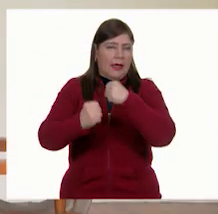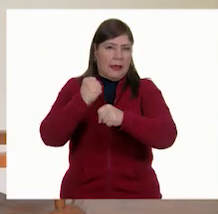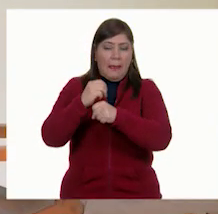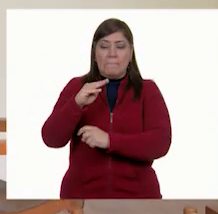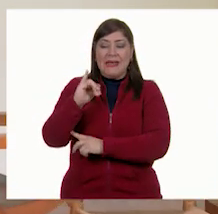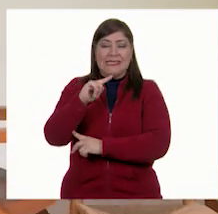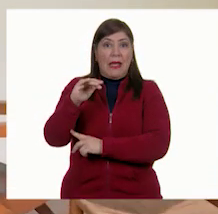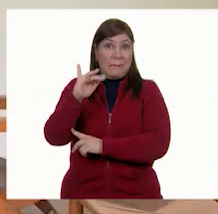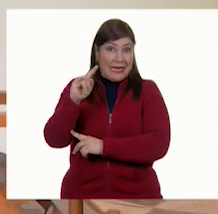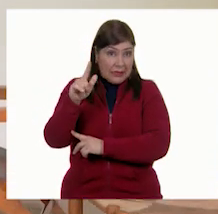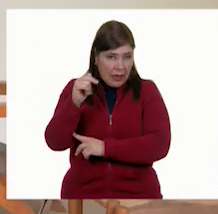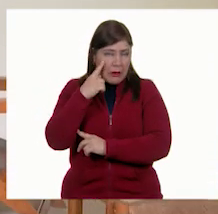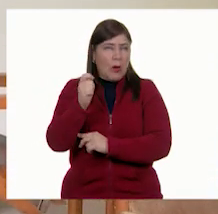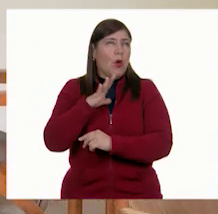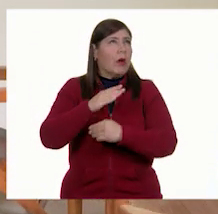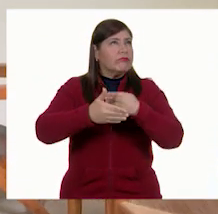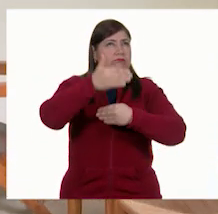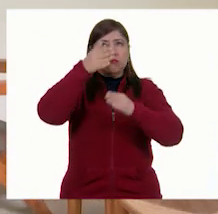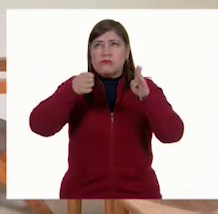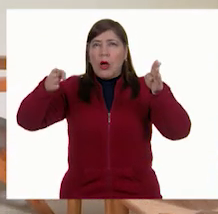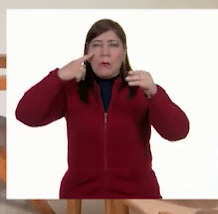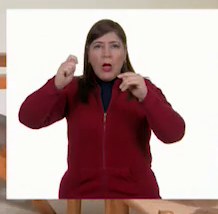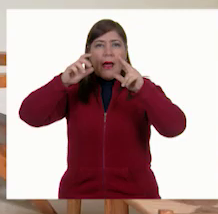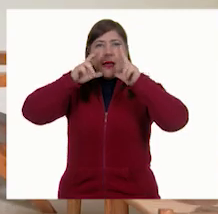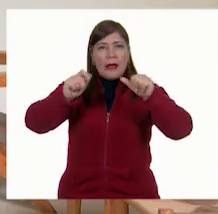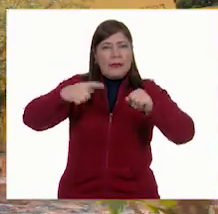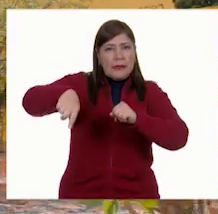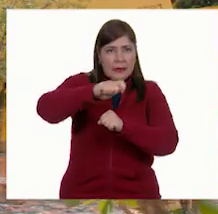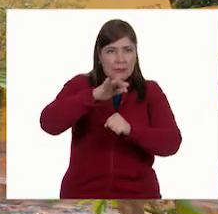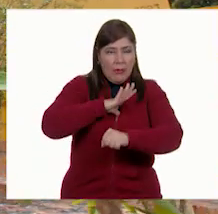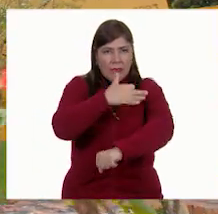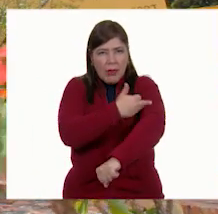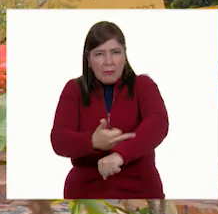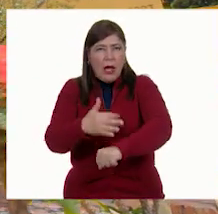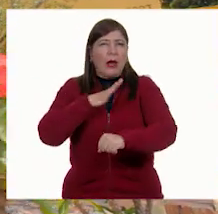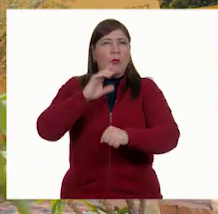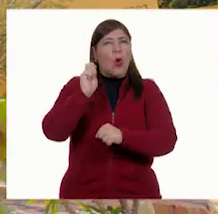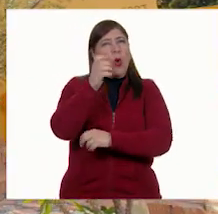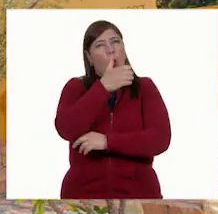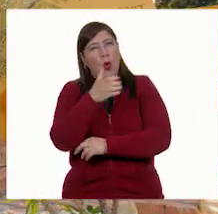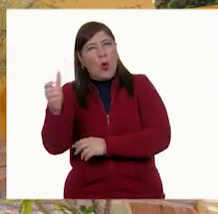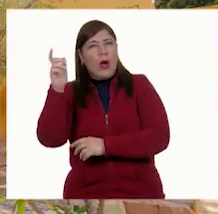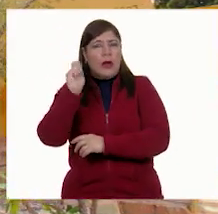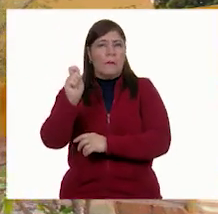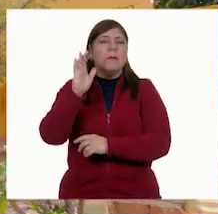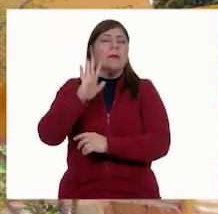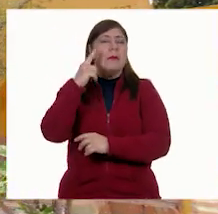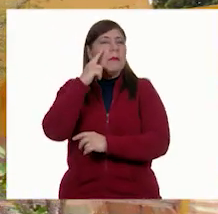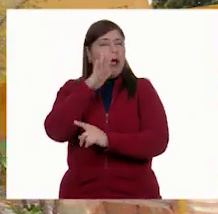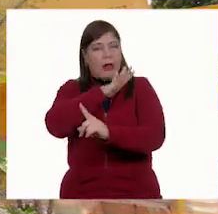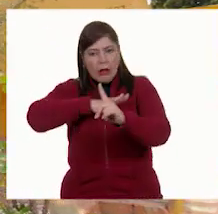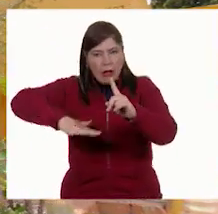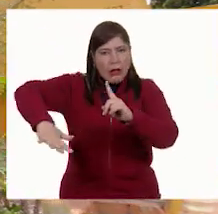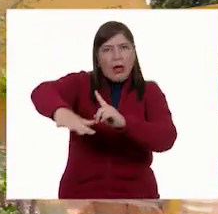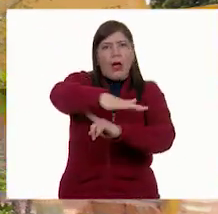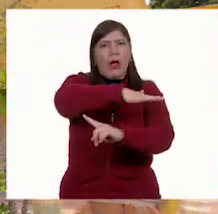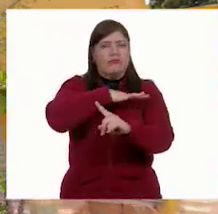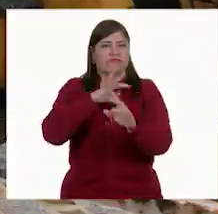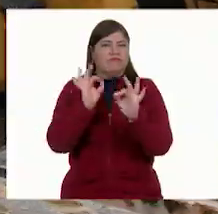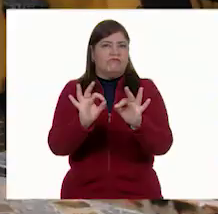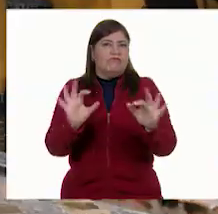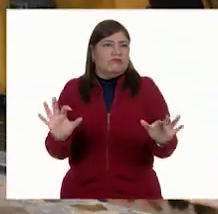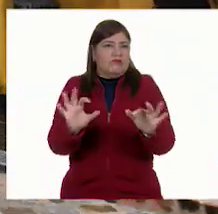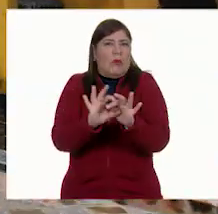Entre los muros de la hacienda familiar, la naturaleza serrana y el entorno rural se fraguó una visión contundente que daría